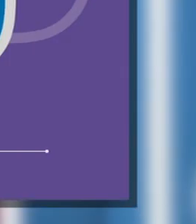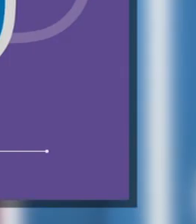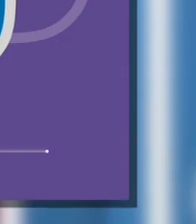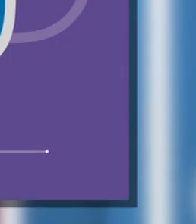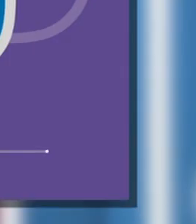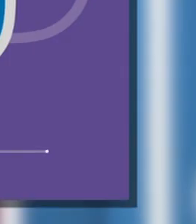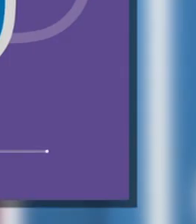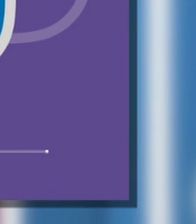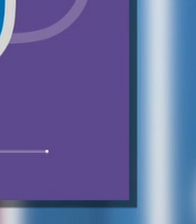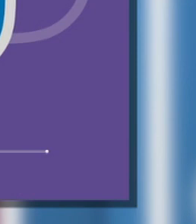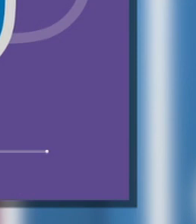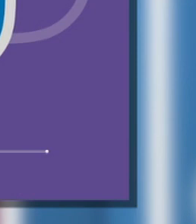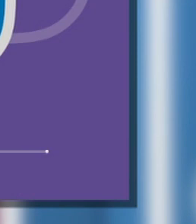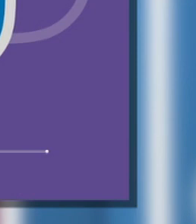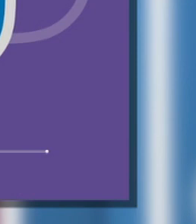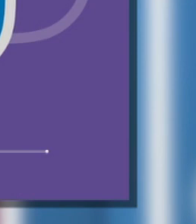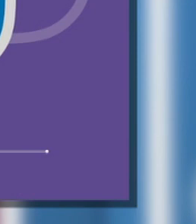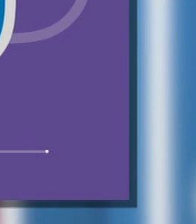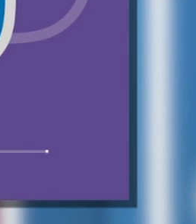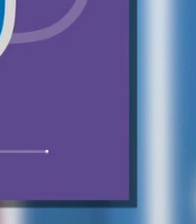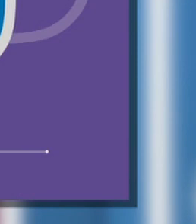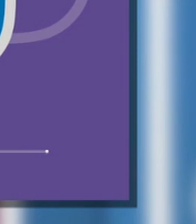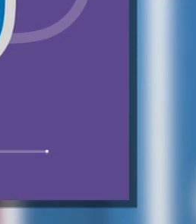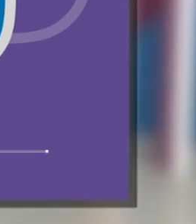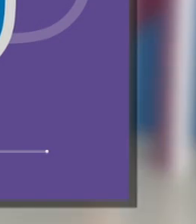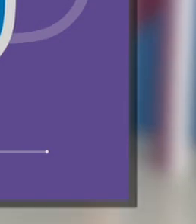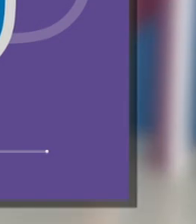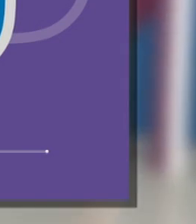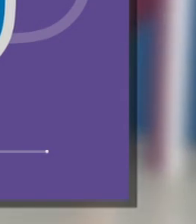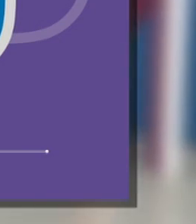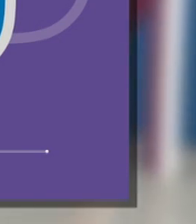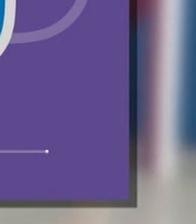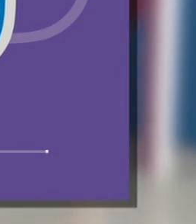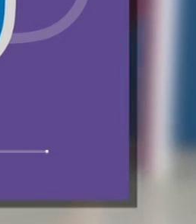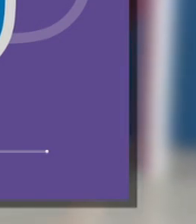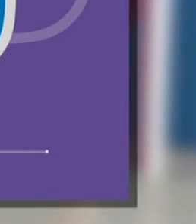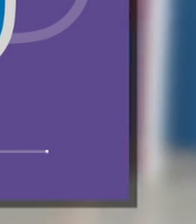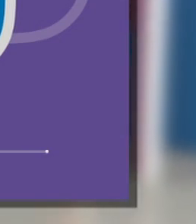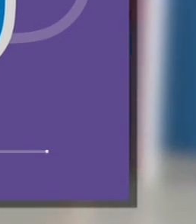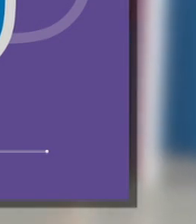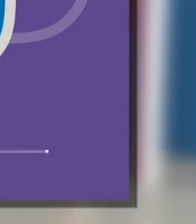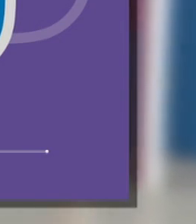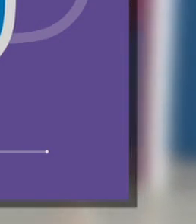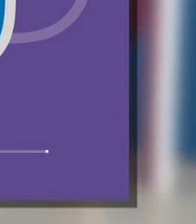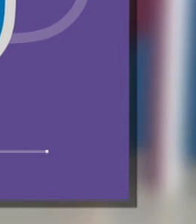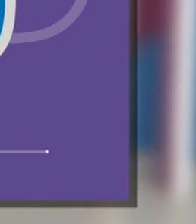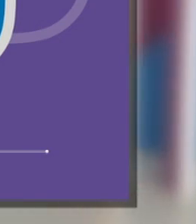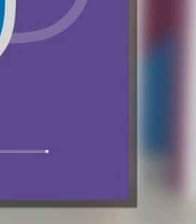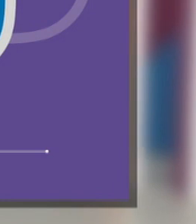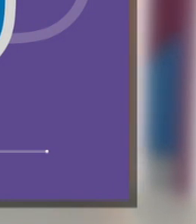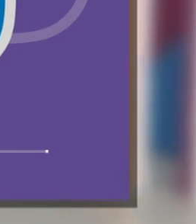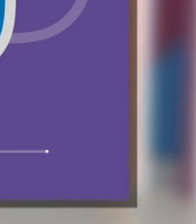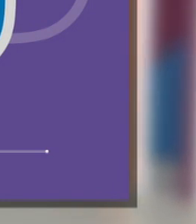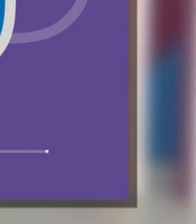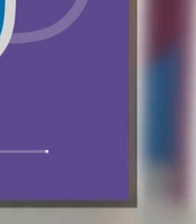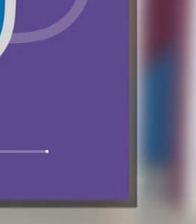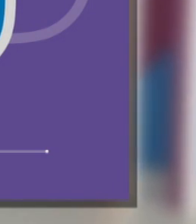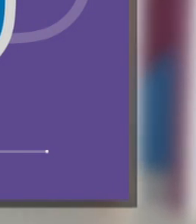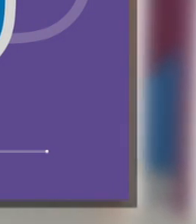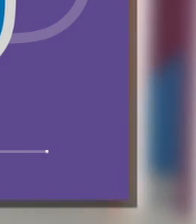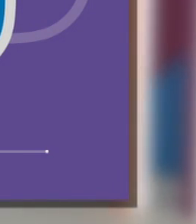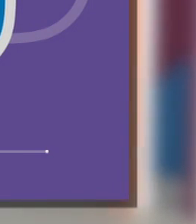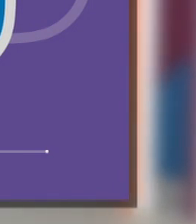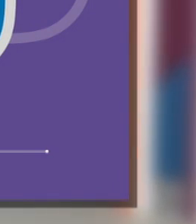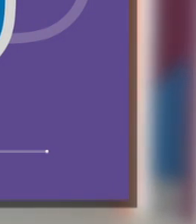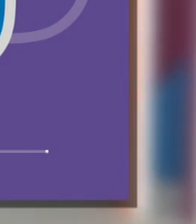no hay comida cuando se tiene hambre, si no hay medicamentos cuando se está enfermo, si hay ignorancia